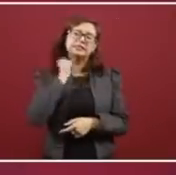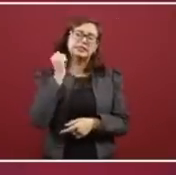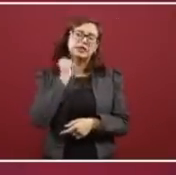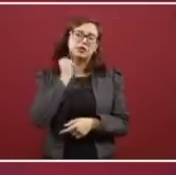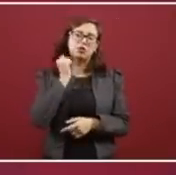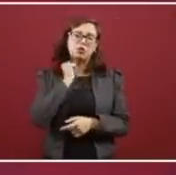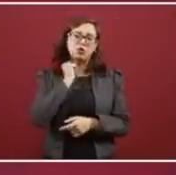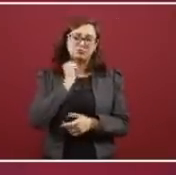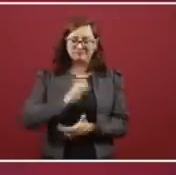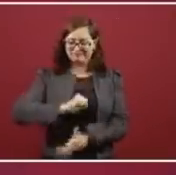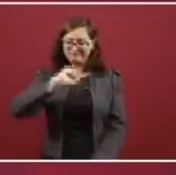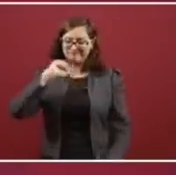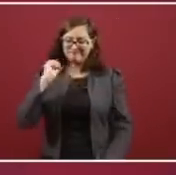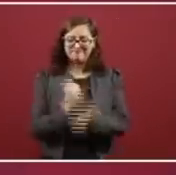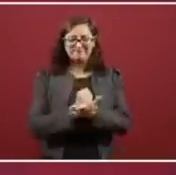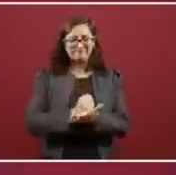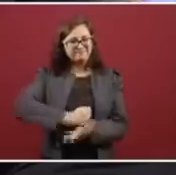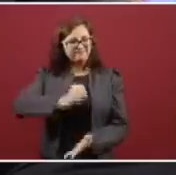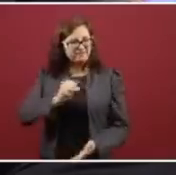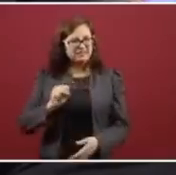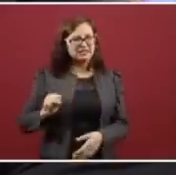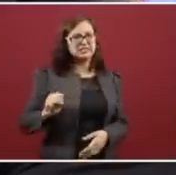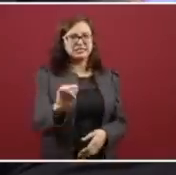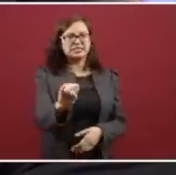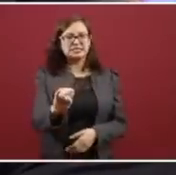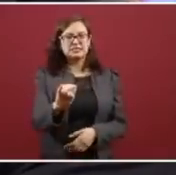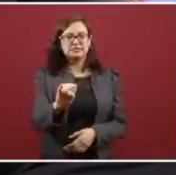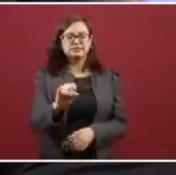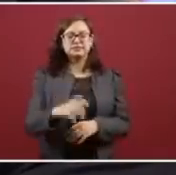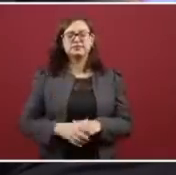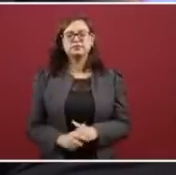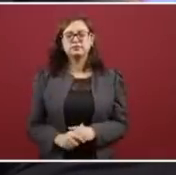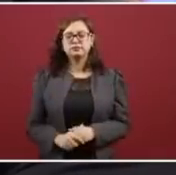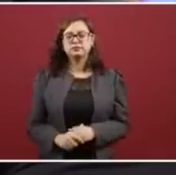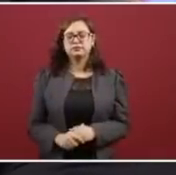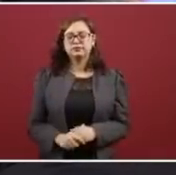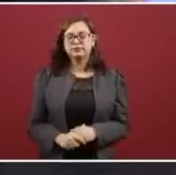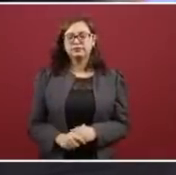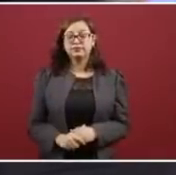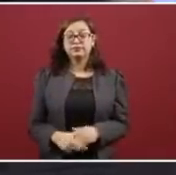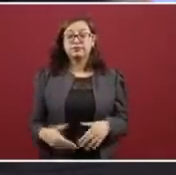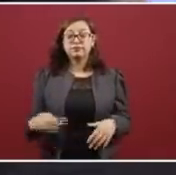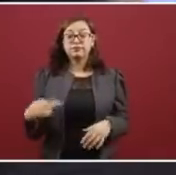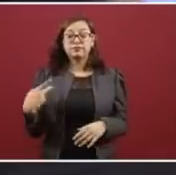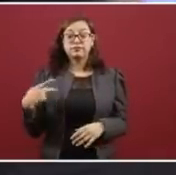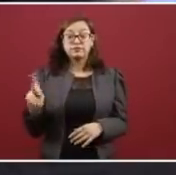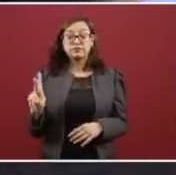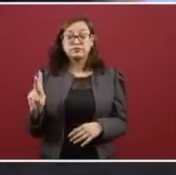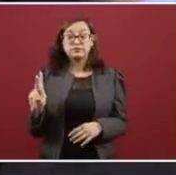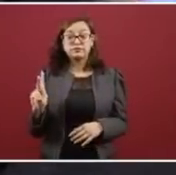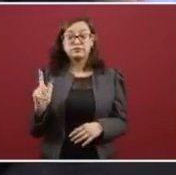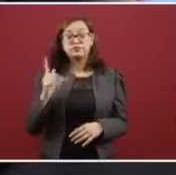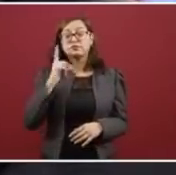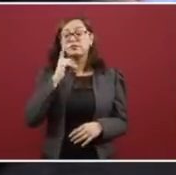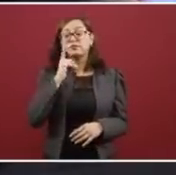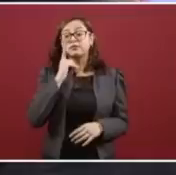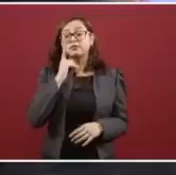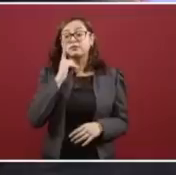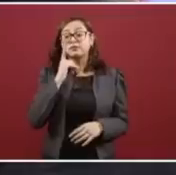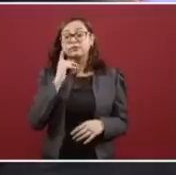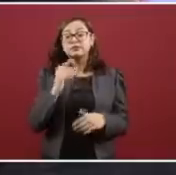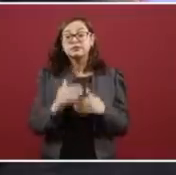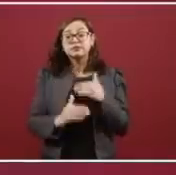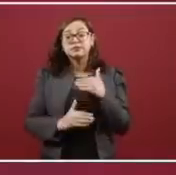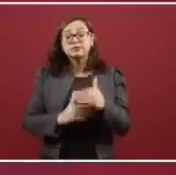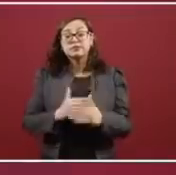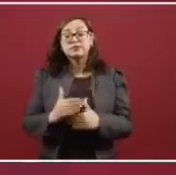que aprueben esta reforma pero vamos a dejarlo hasta ahí